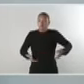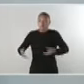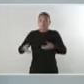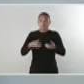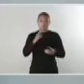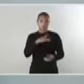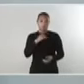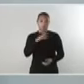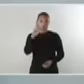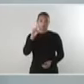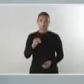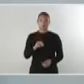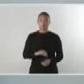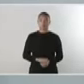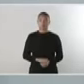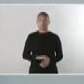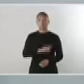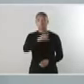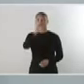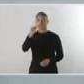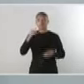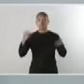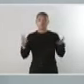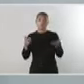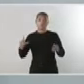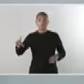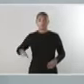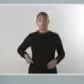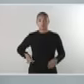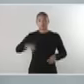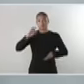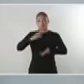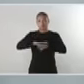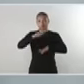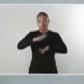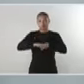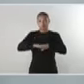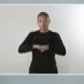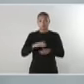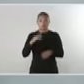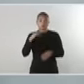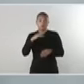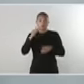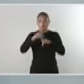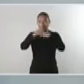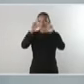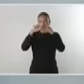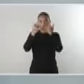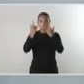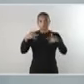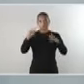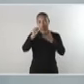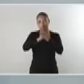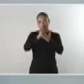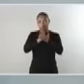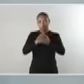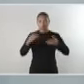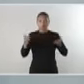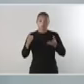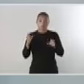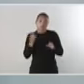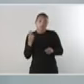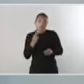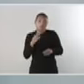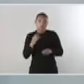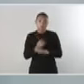miedo después lo haremos es tener un gobierno el más austero de la historia de Tamaulipas que funcione solo con lo necesario